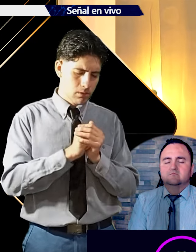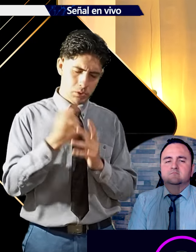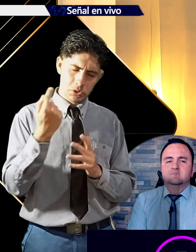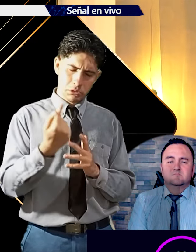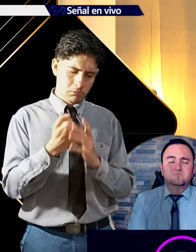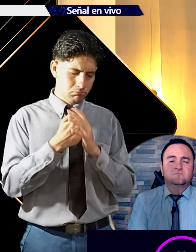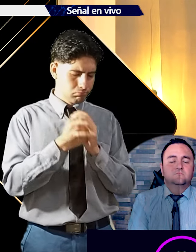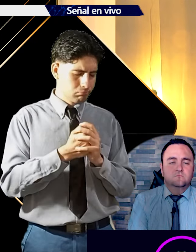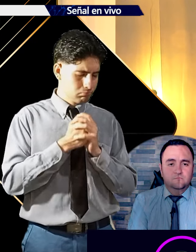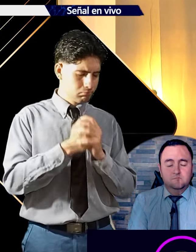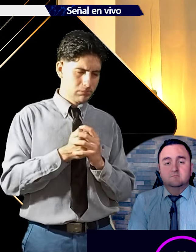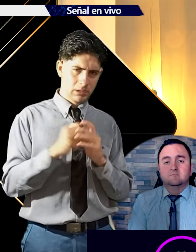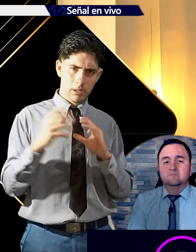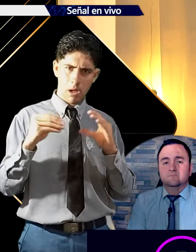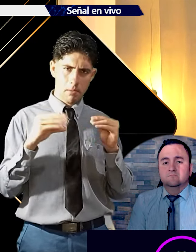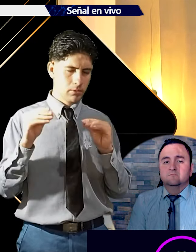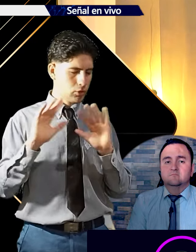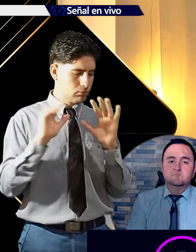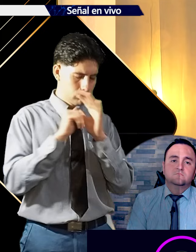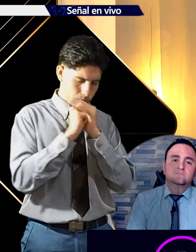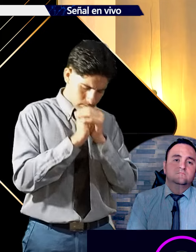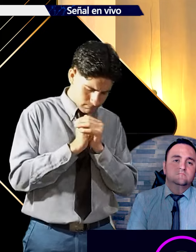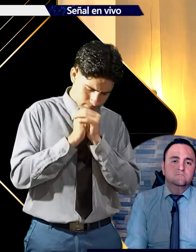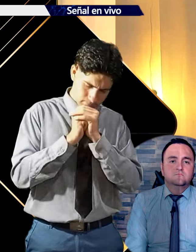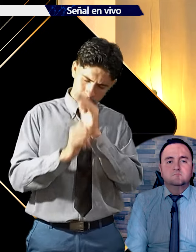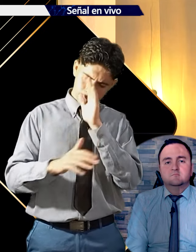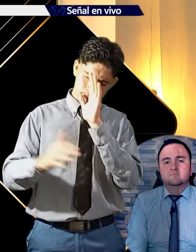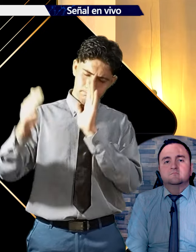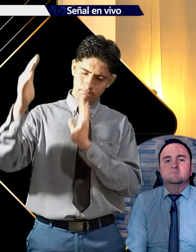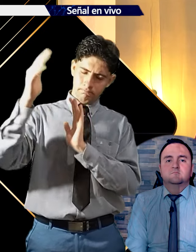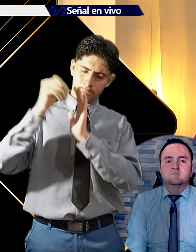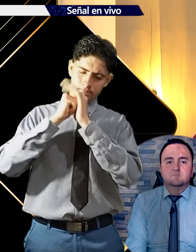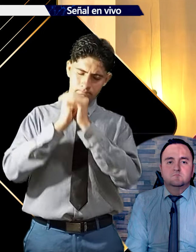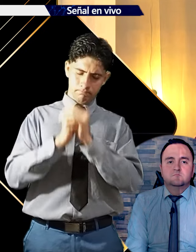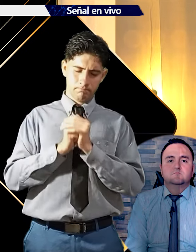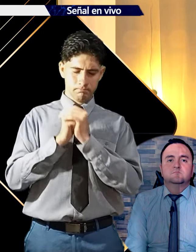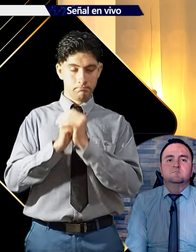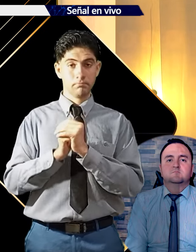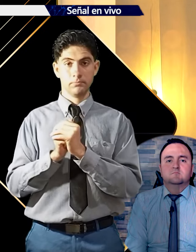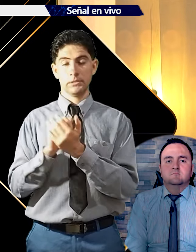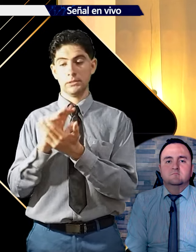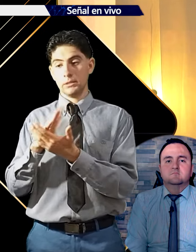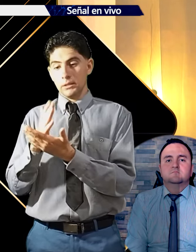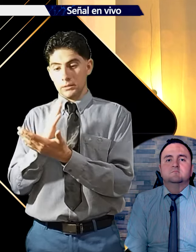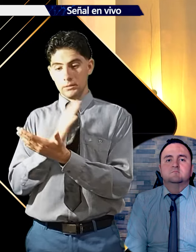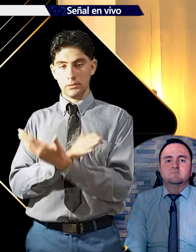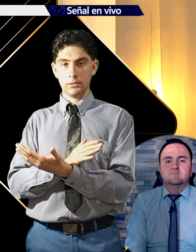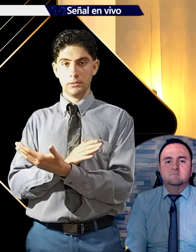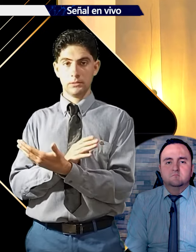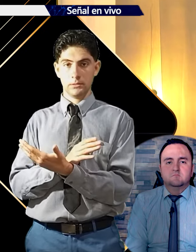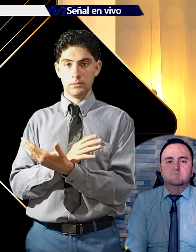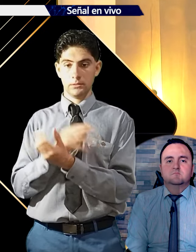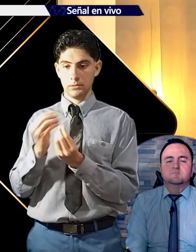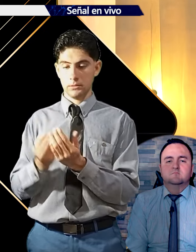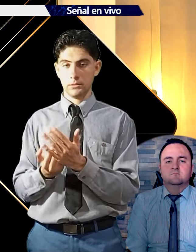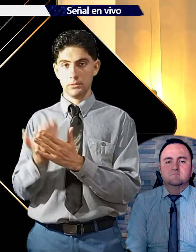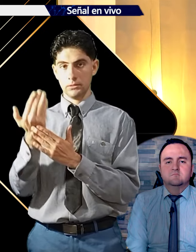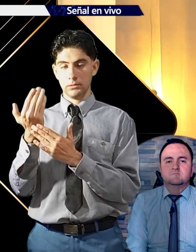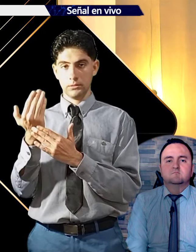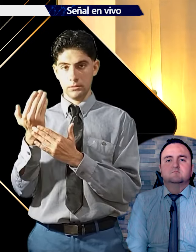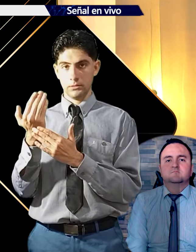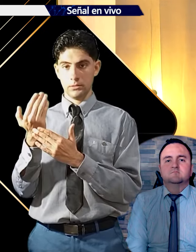que en ese tiempo en el corazón de los ancianos nació unas palabras que nunca podría olvidar. Antes del